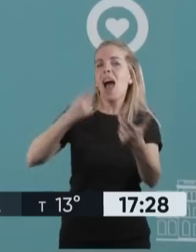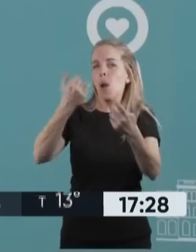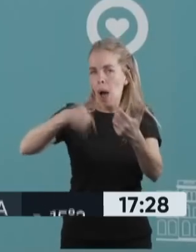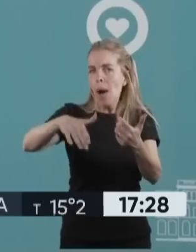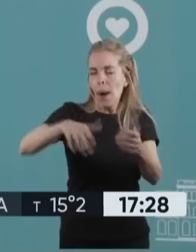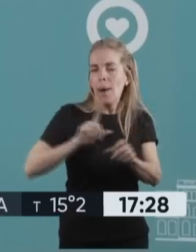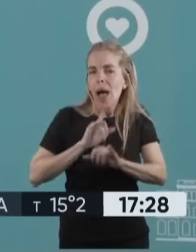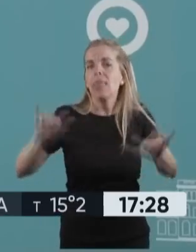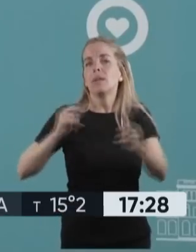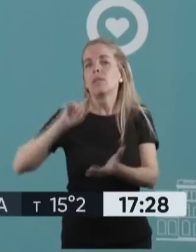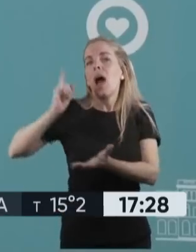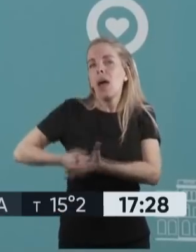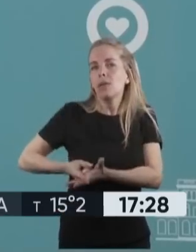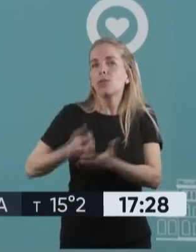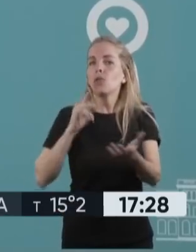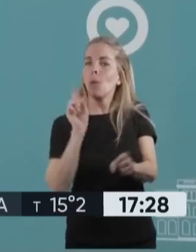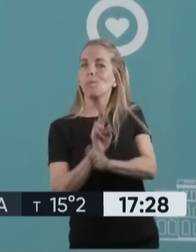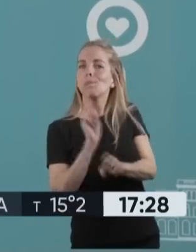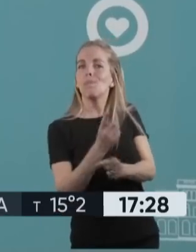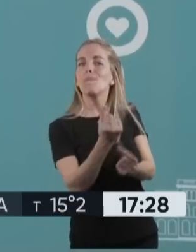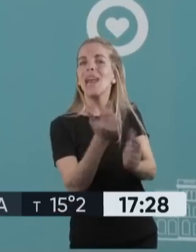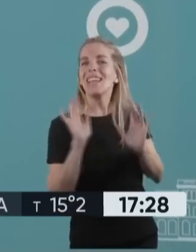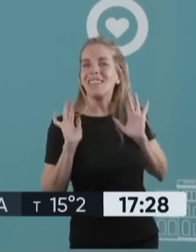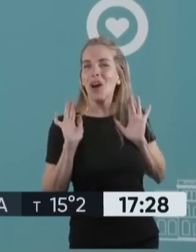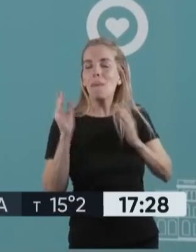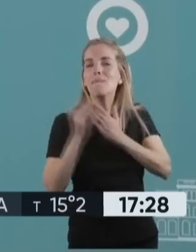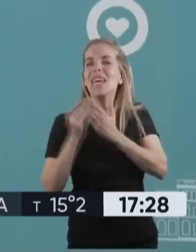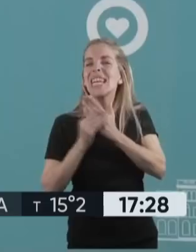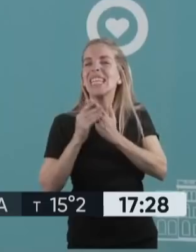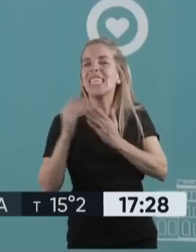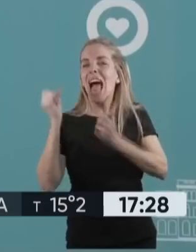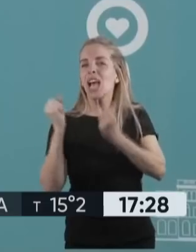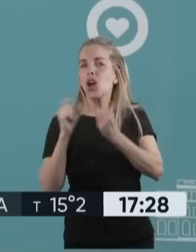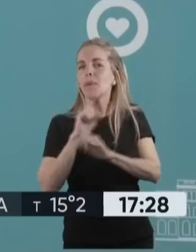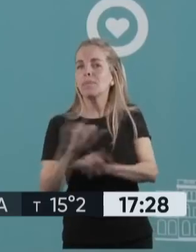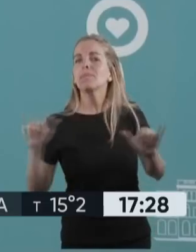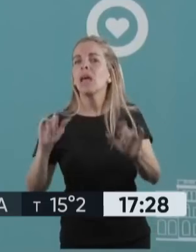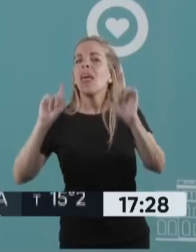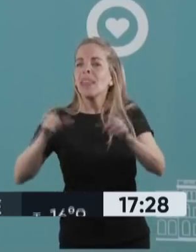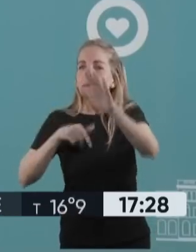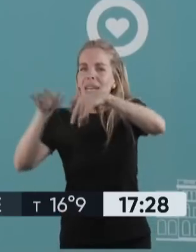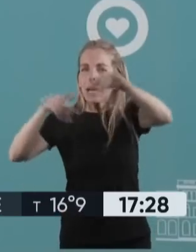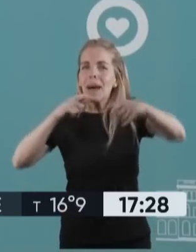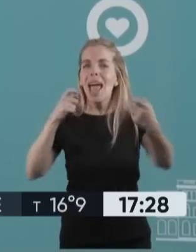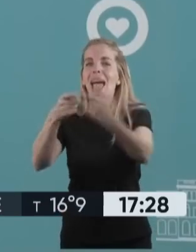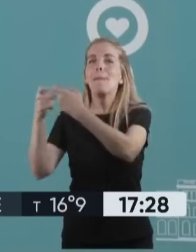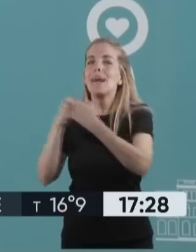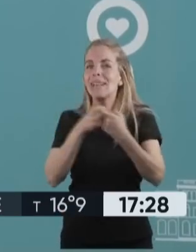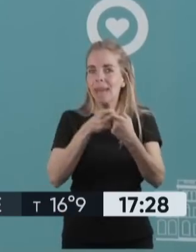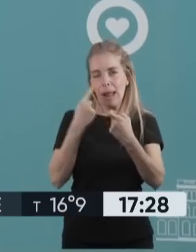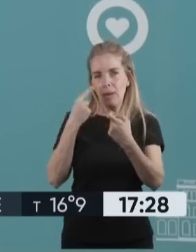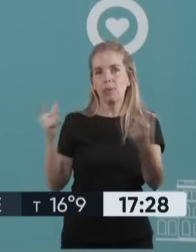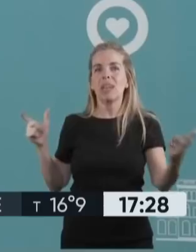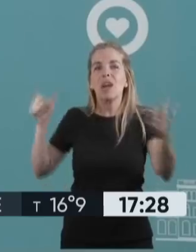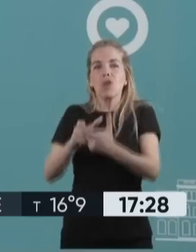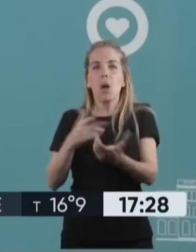que hacen a la formación de precios y también, como ella lo dijo, van a conversar con los empresarios en cuanto a la cadena